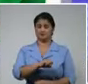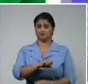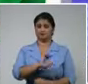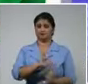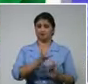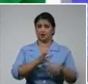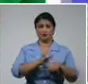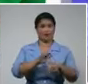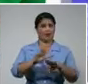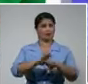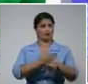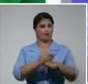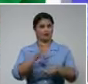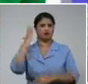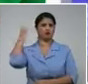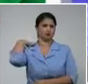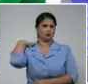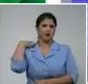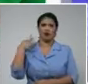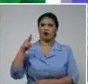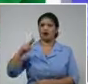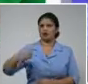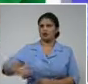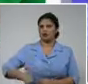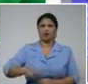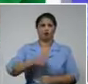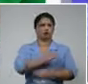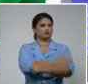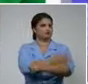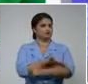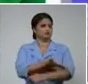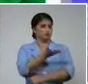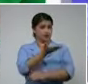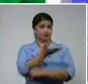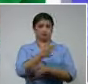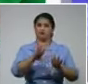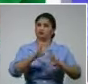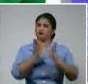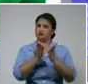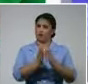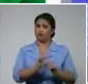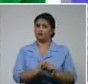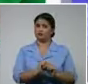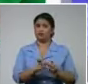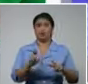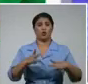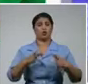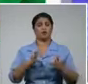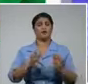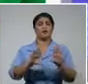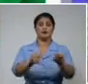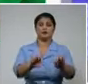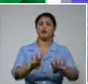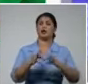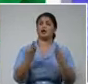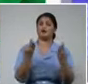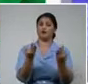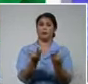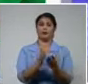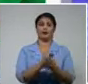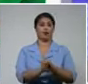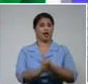recuperación. Reiteramos nuestras condolencias a familiares, a amistades y lamentamos